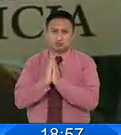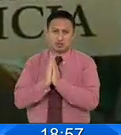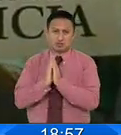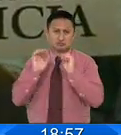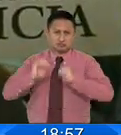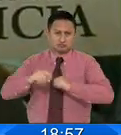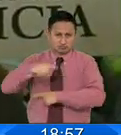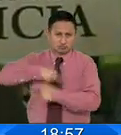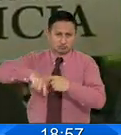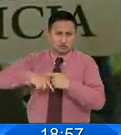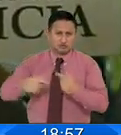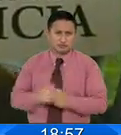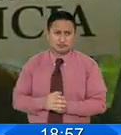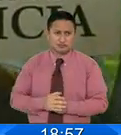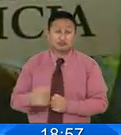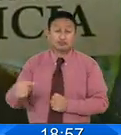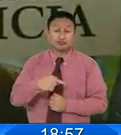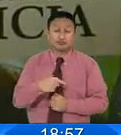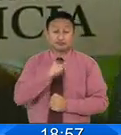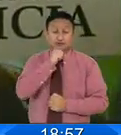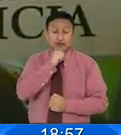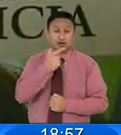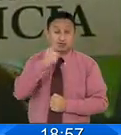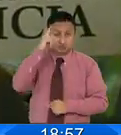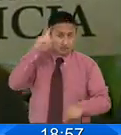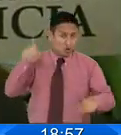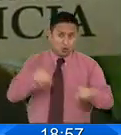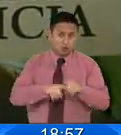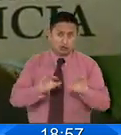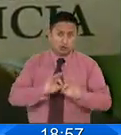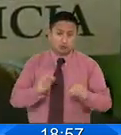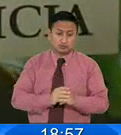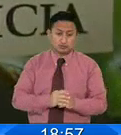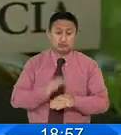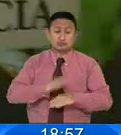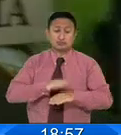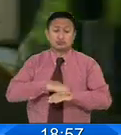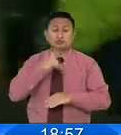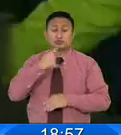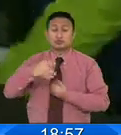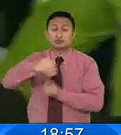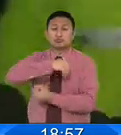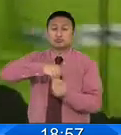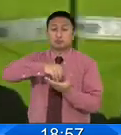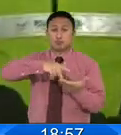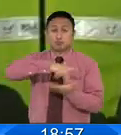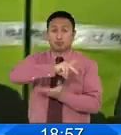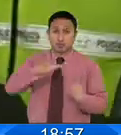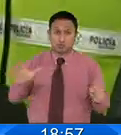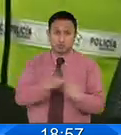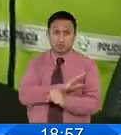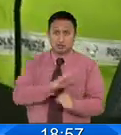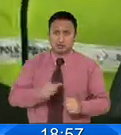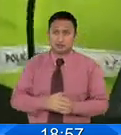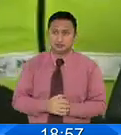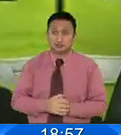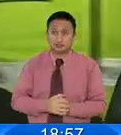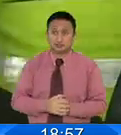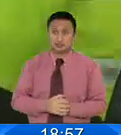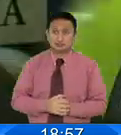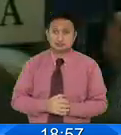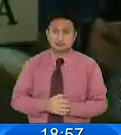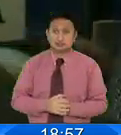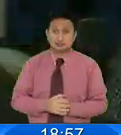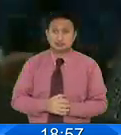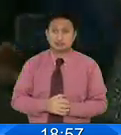con lo que no se estaría de acuerdo, pues se establece una reparación integral infamante de